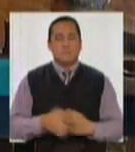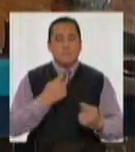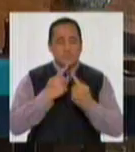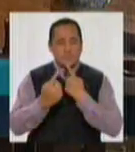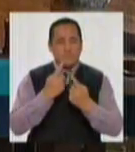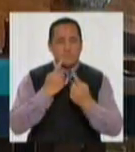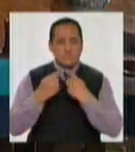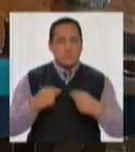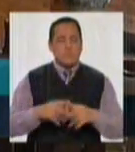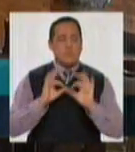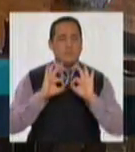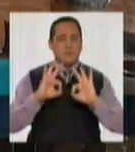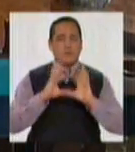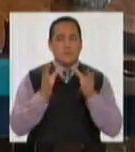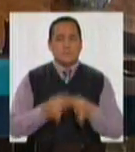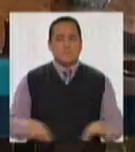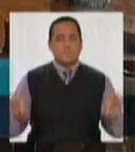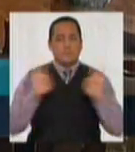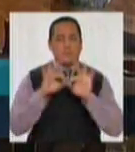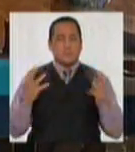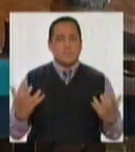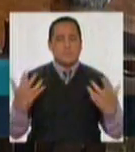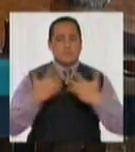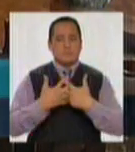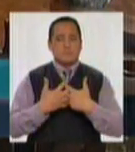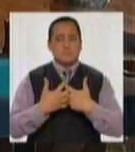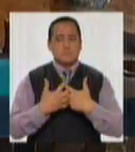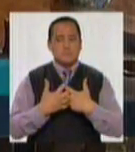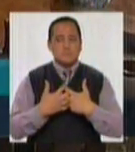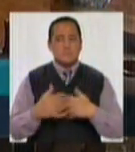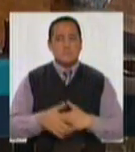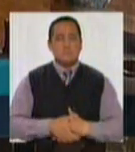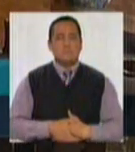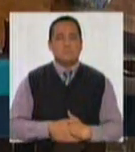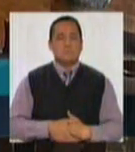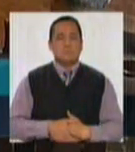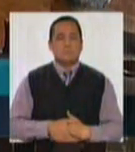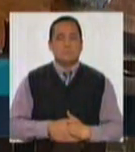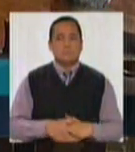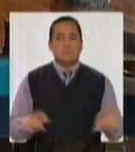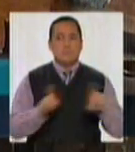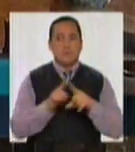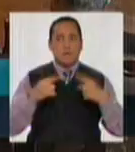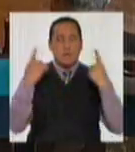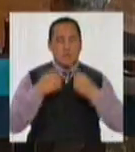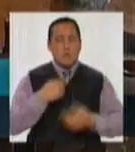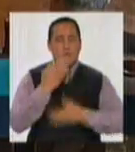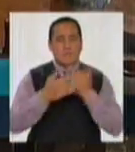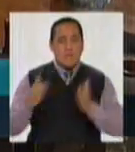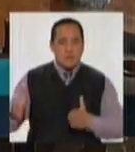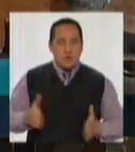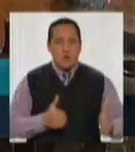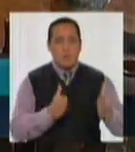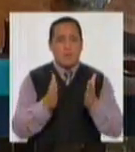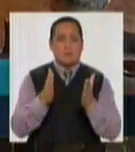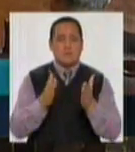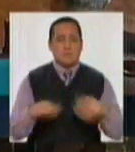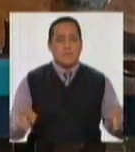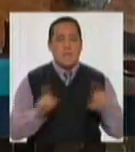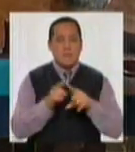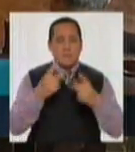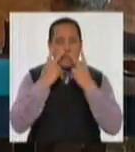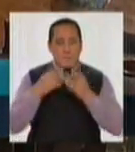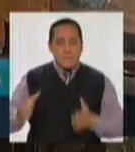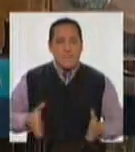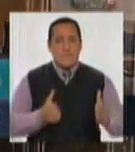Discutimos específicamente la importancia de la integración hidroviaria, multimodal con carreteras